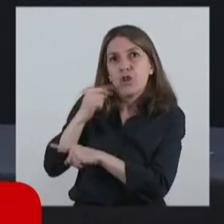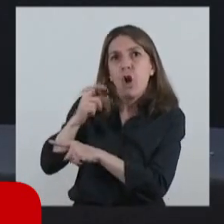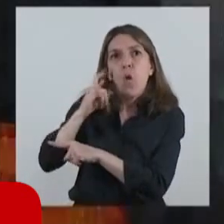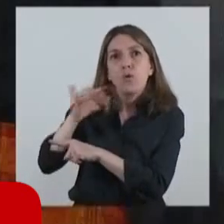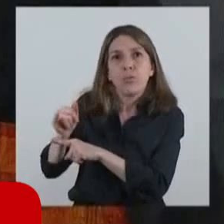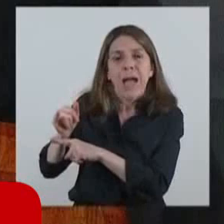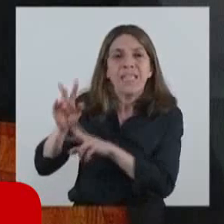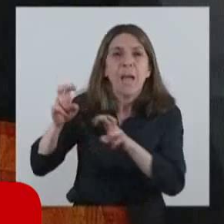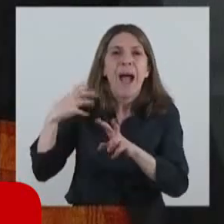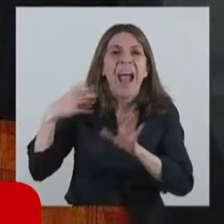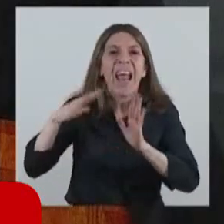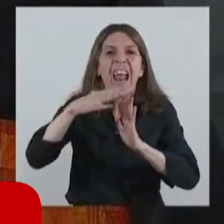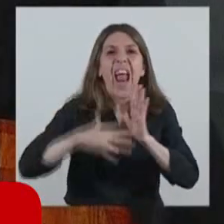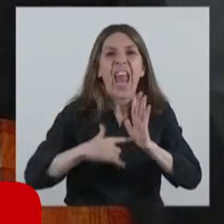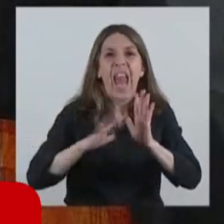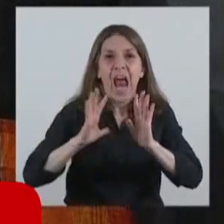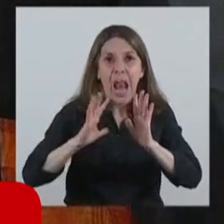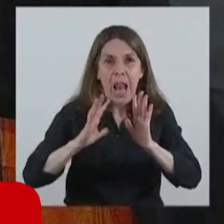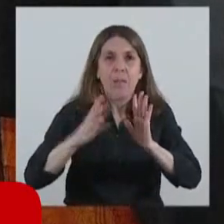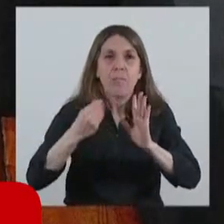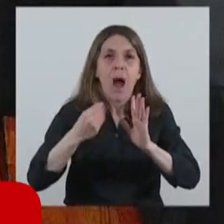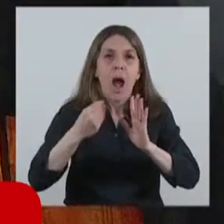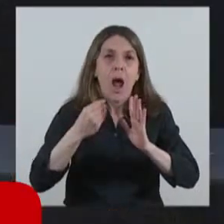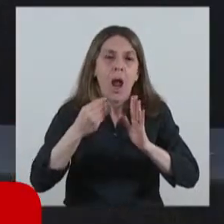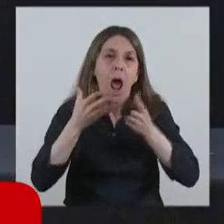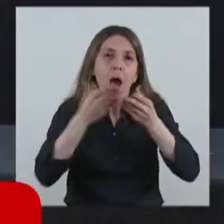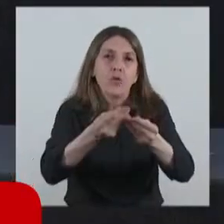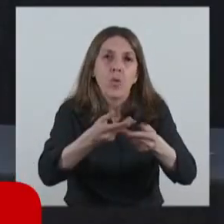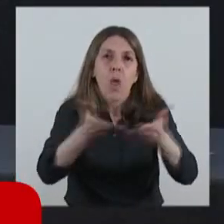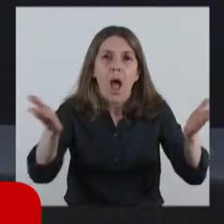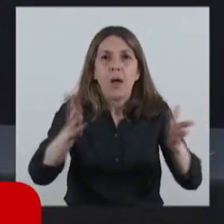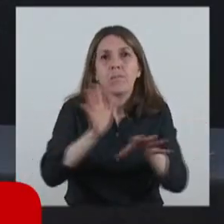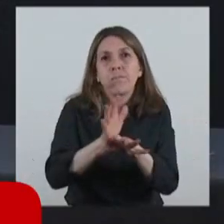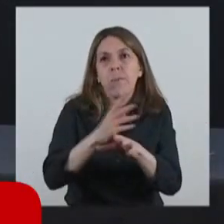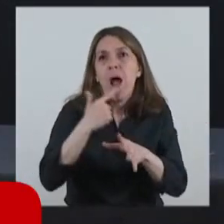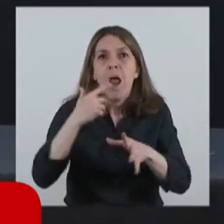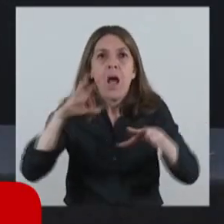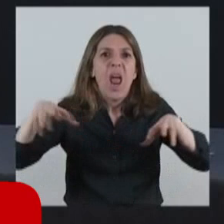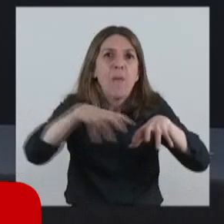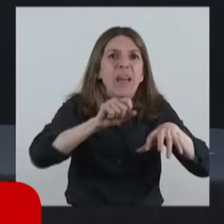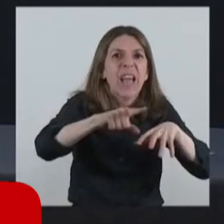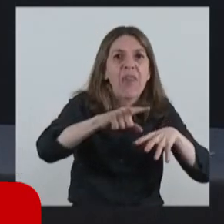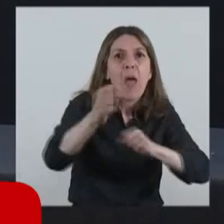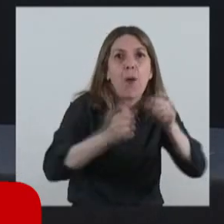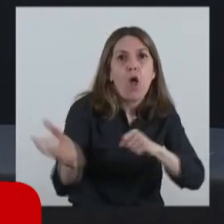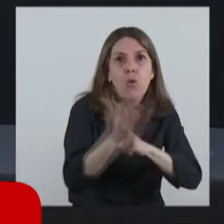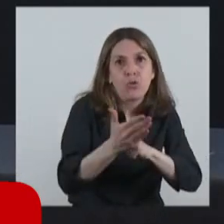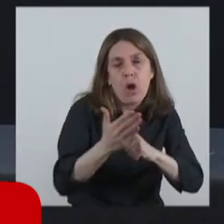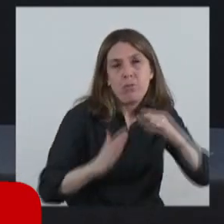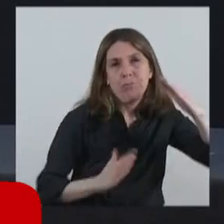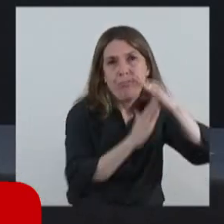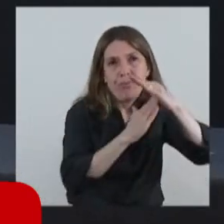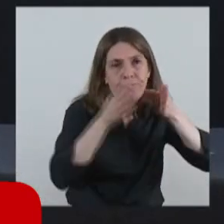esquema general que busca tranquilizar, estabilizar la macroeconomía como un elemento central. En